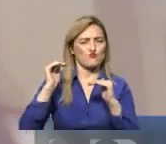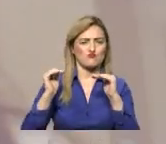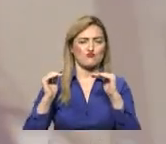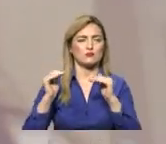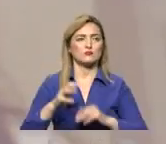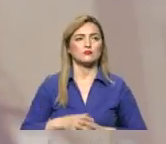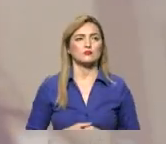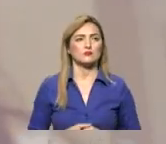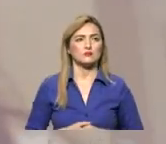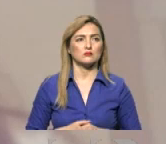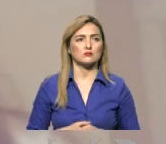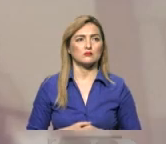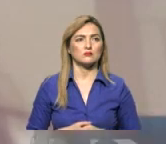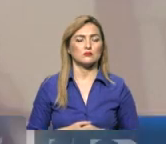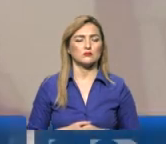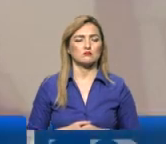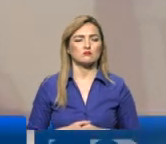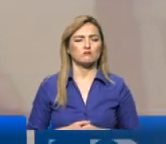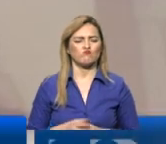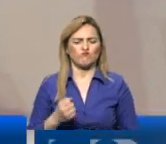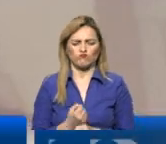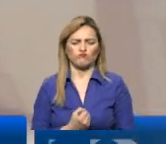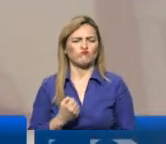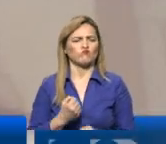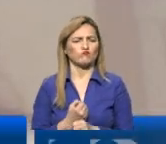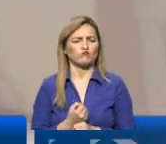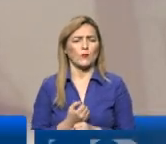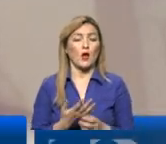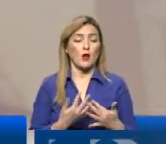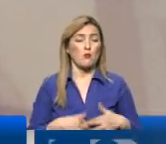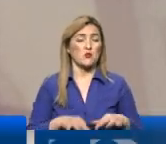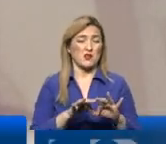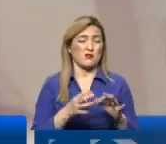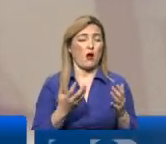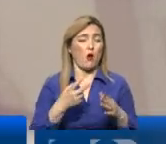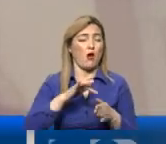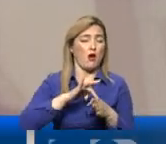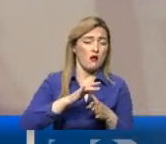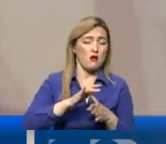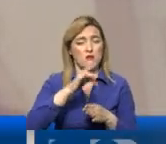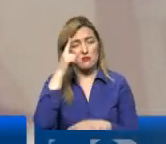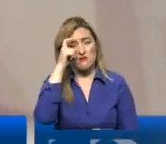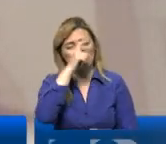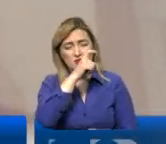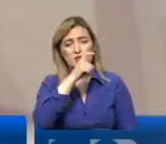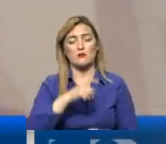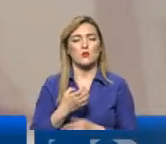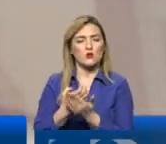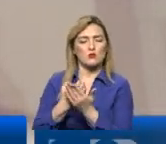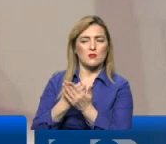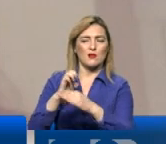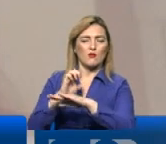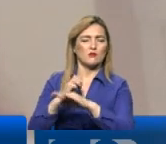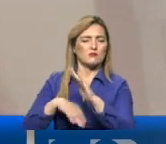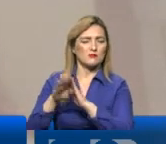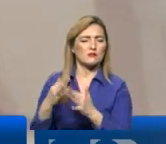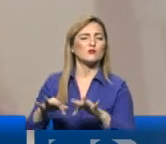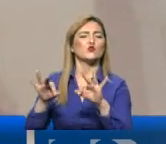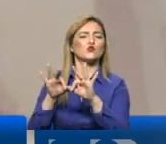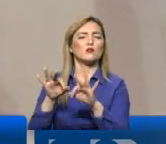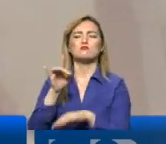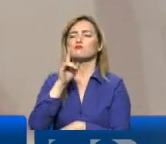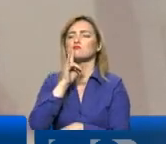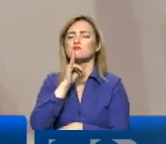Estos esfuerzos son críticos para apoyar a los pymes, un pilar importante de la economía ecuatoriana.